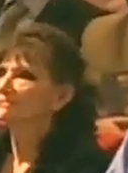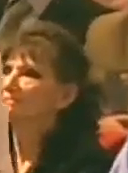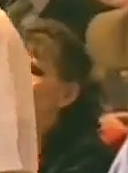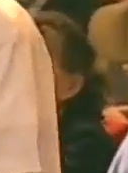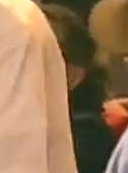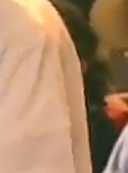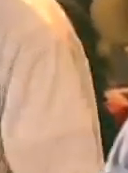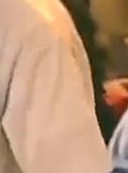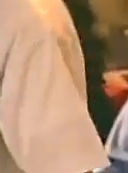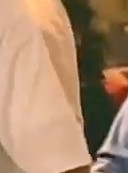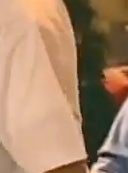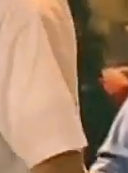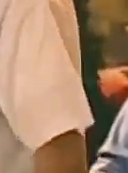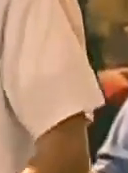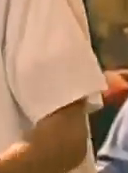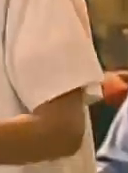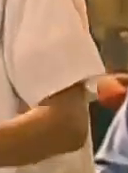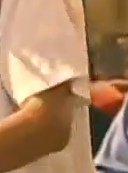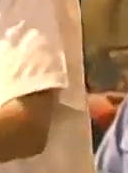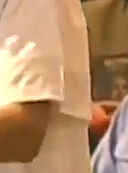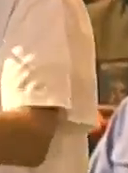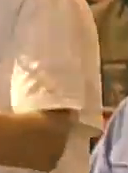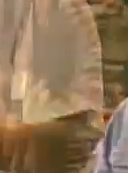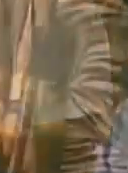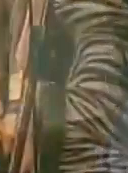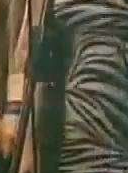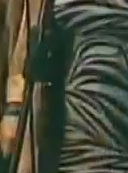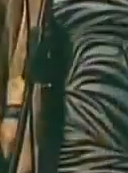unidad. Escuchemos parte del acto cultural.